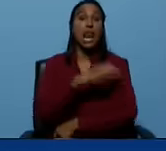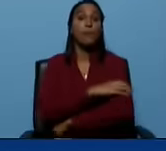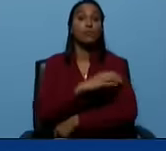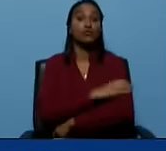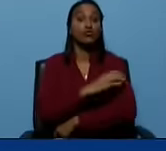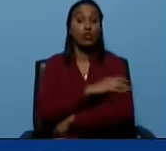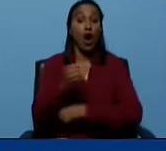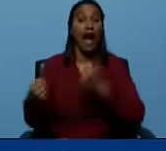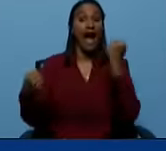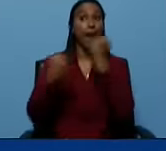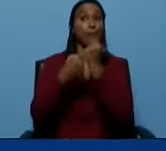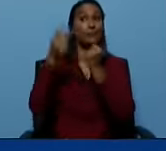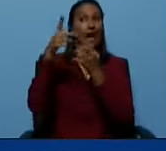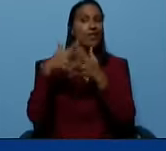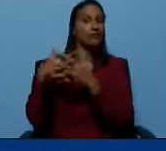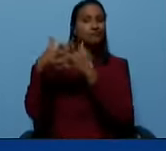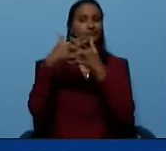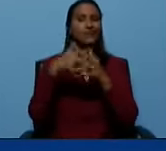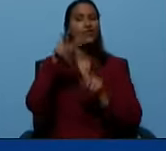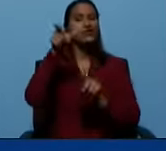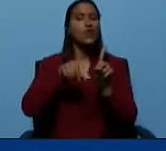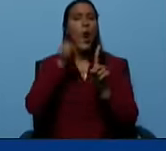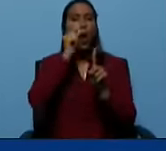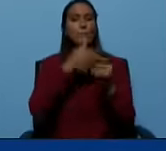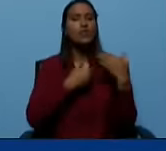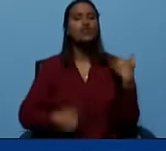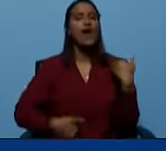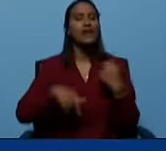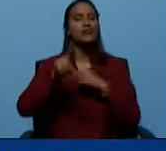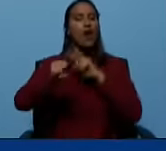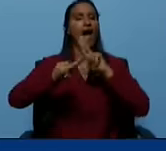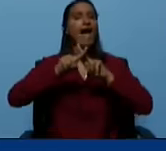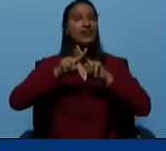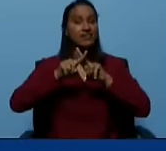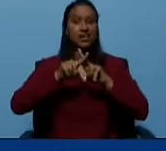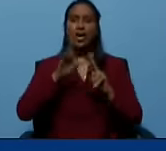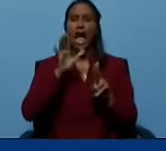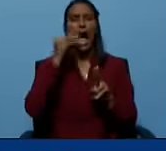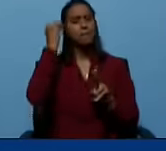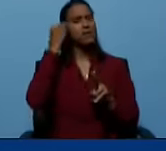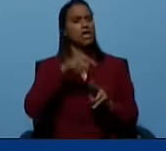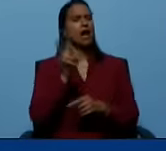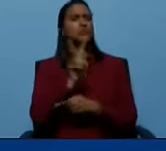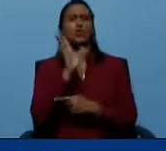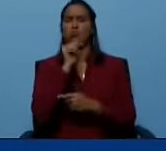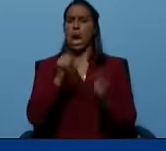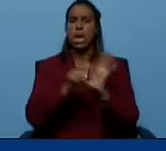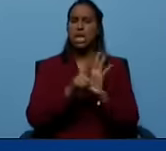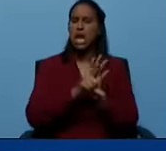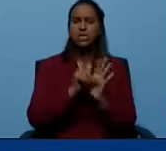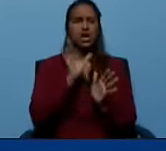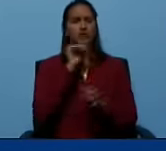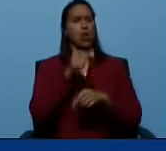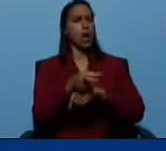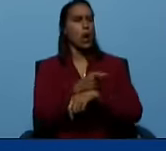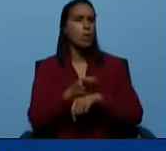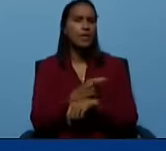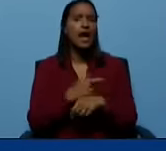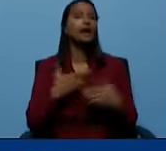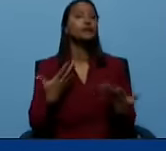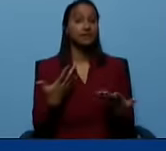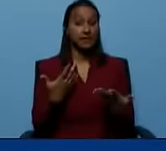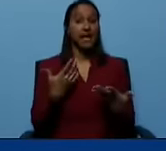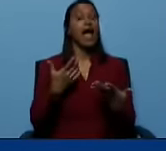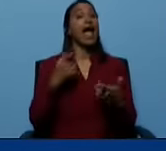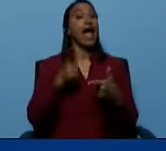el imperio y Elon Musk, cree que aquí no había Estado, no había leyes, no había nada. Así que creo que Amnistía Internacional está muy